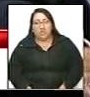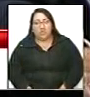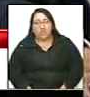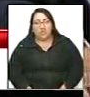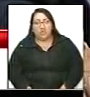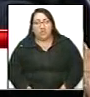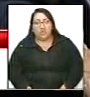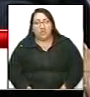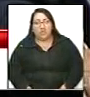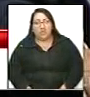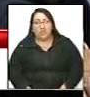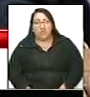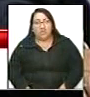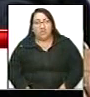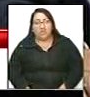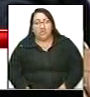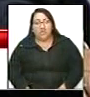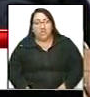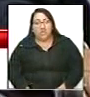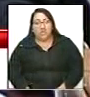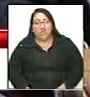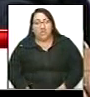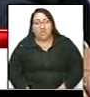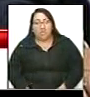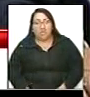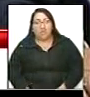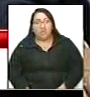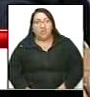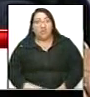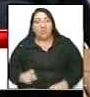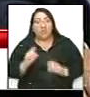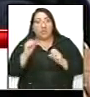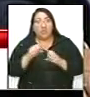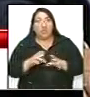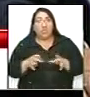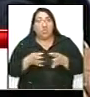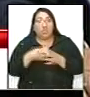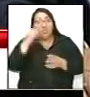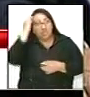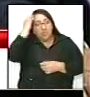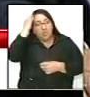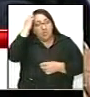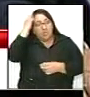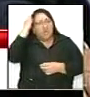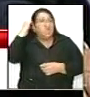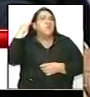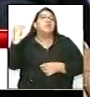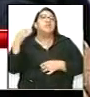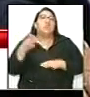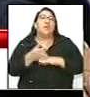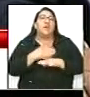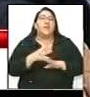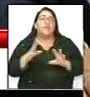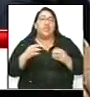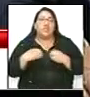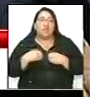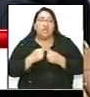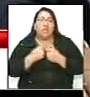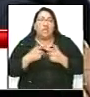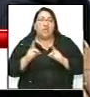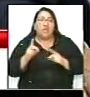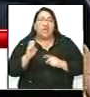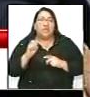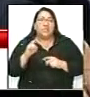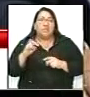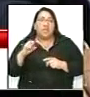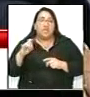si, por ejemplo, no es un derecho que por un sector importante de la jurisprudencia y la doctrina ha sido reconocido, la libertad de expresión